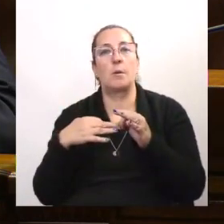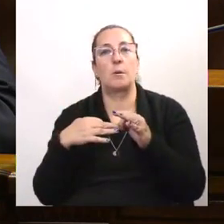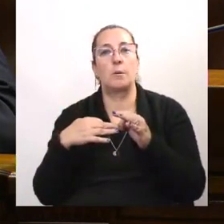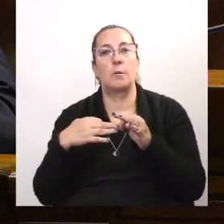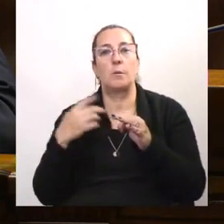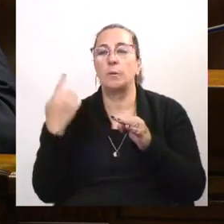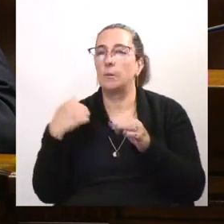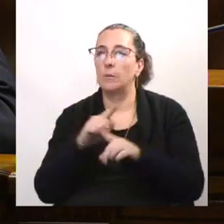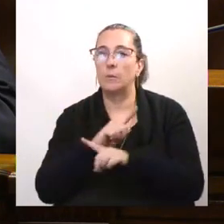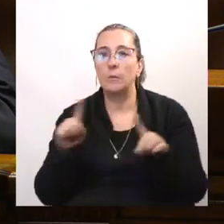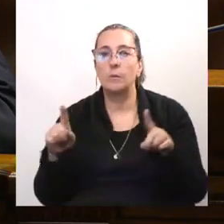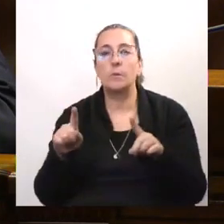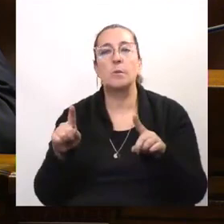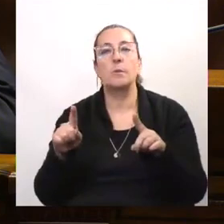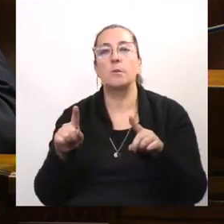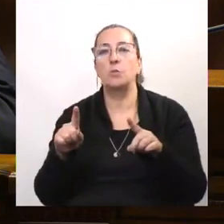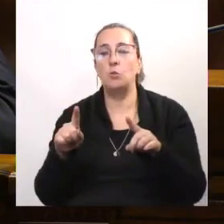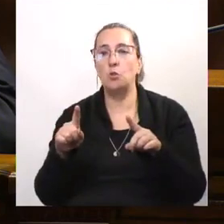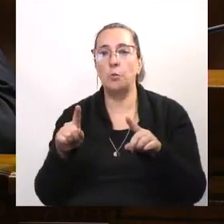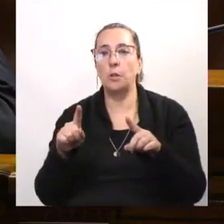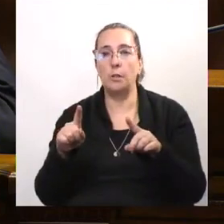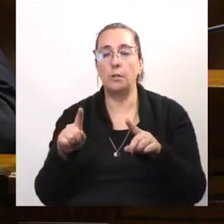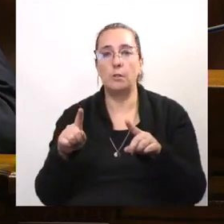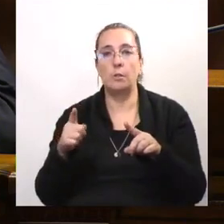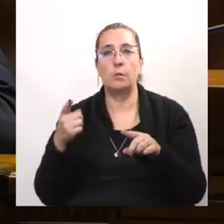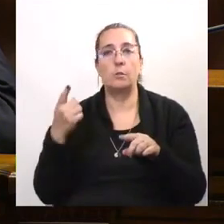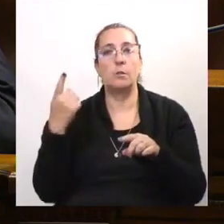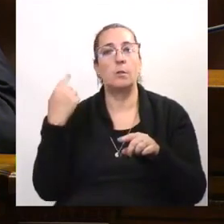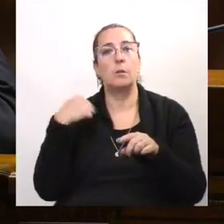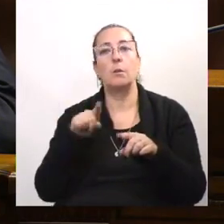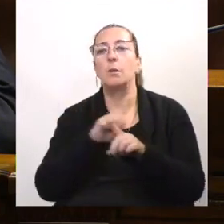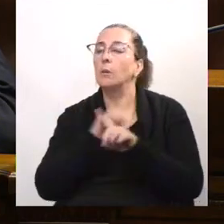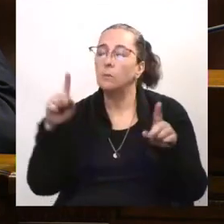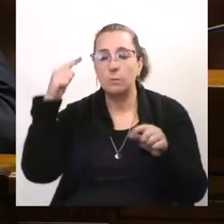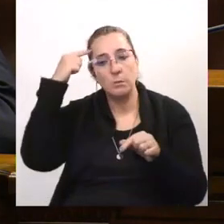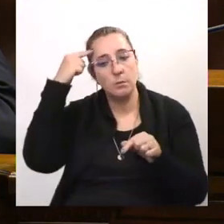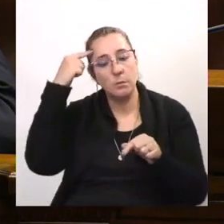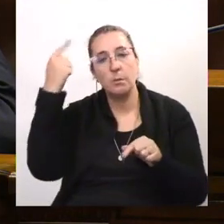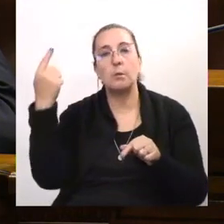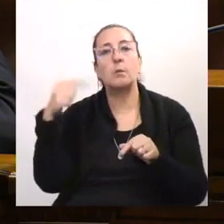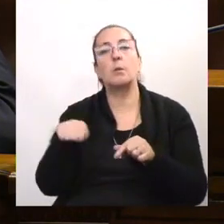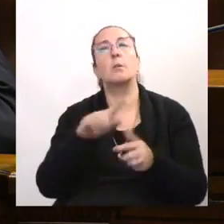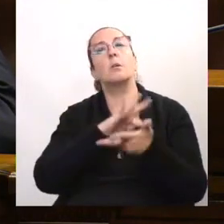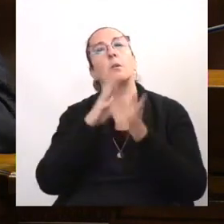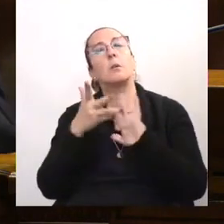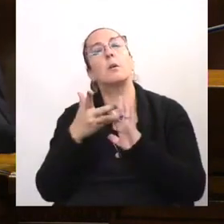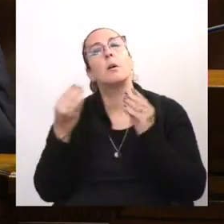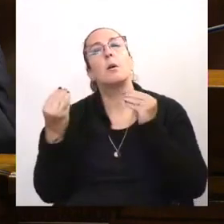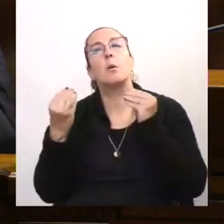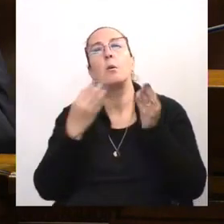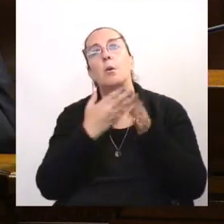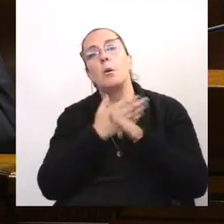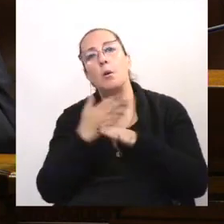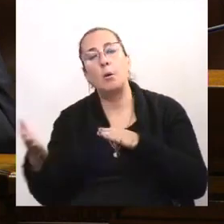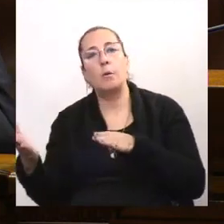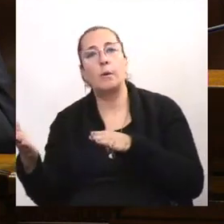sin perseguir esa intención, sin pensado de esa forma, como un efecto no